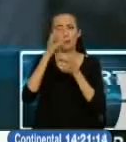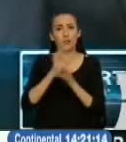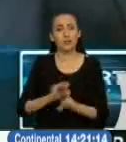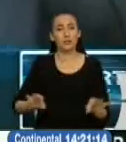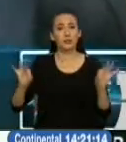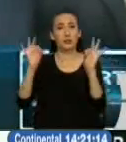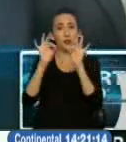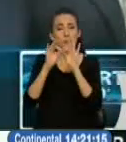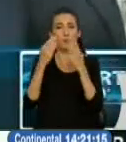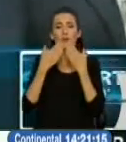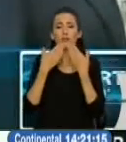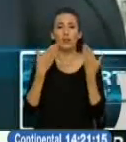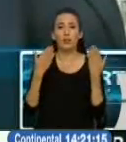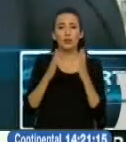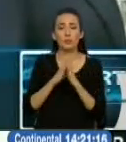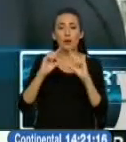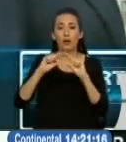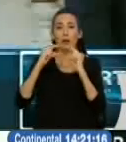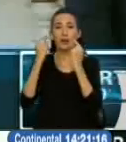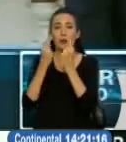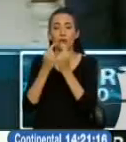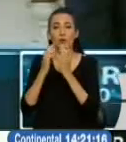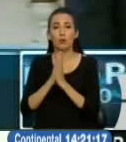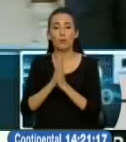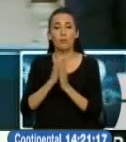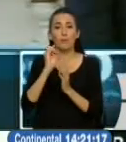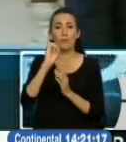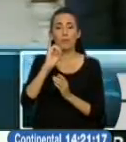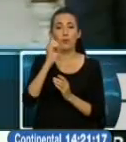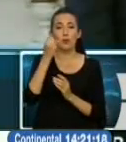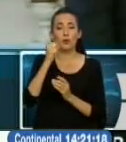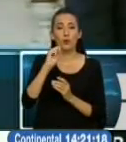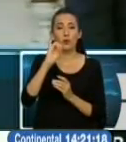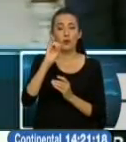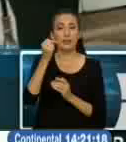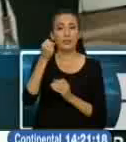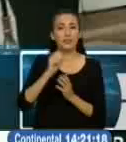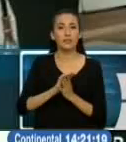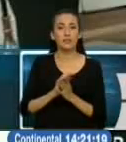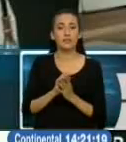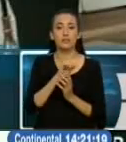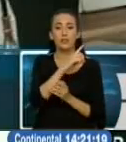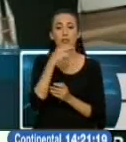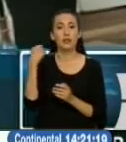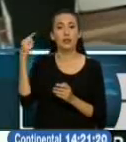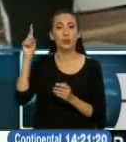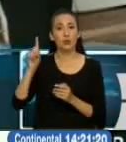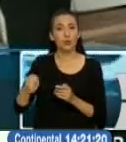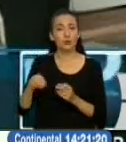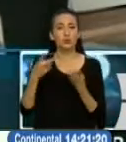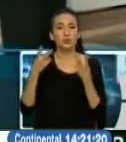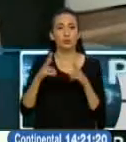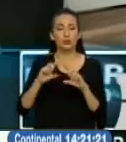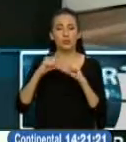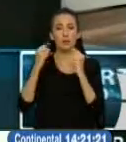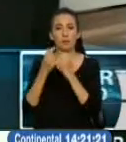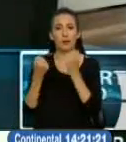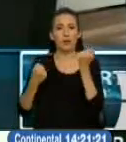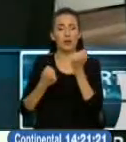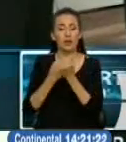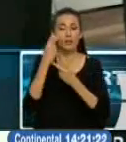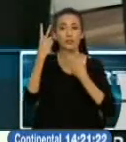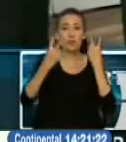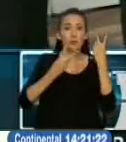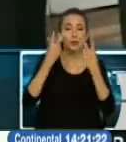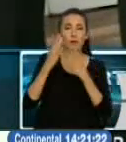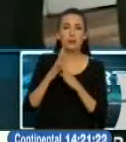sobre el autoproclamado Estado Islámico con el ministro de Asuntos Exteriores de Rusia, Sergei Lavrov, durante su visita el pasado miércoles,